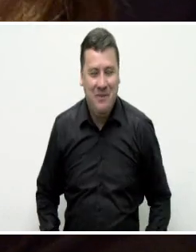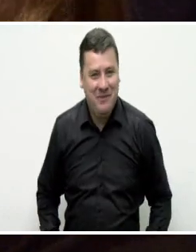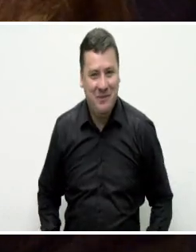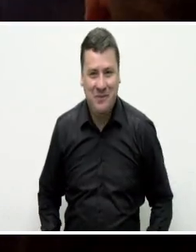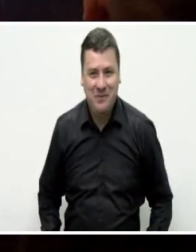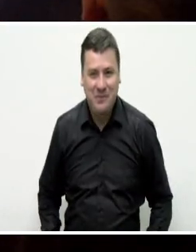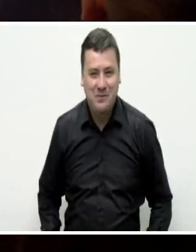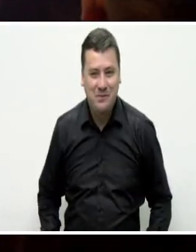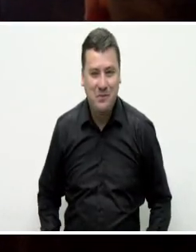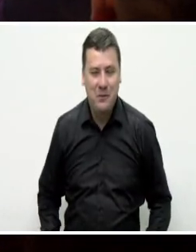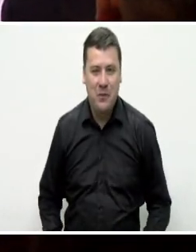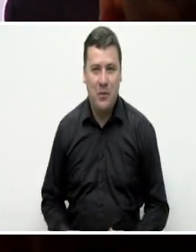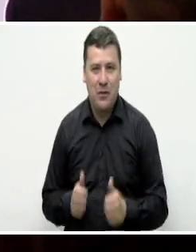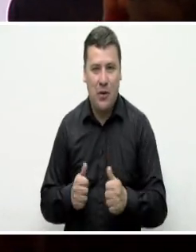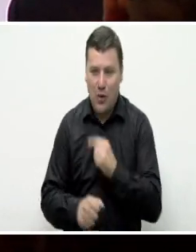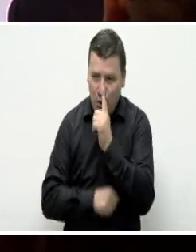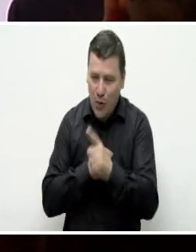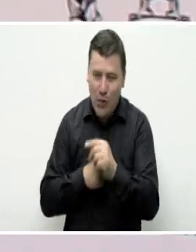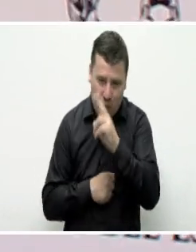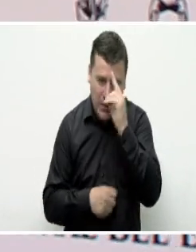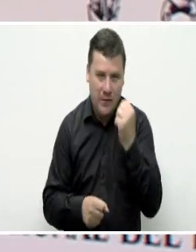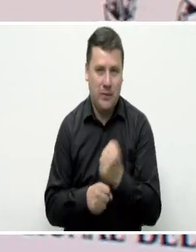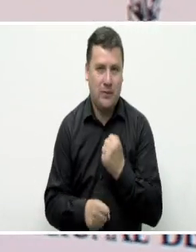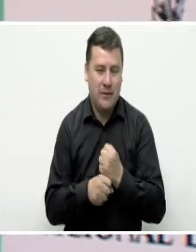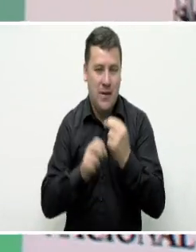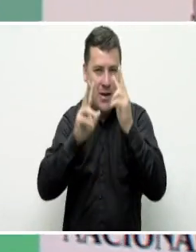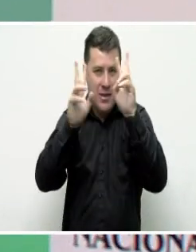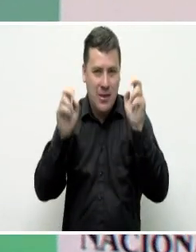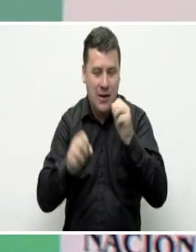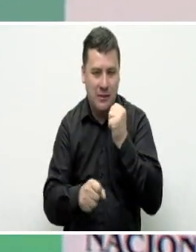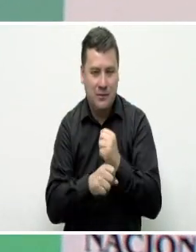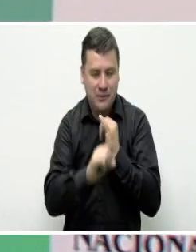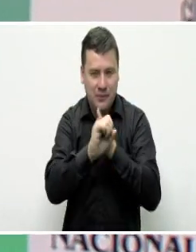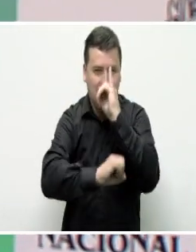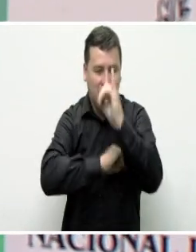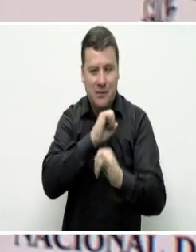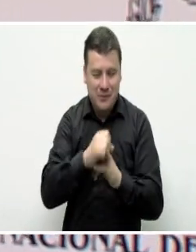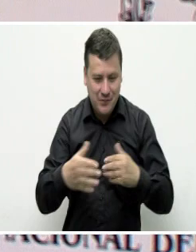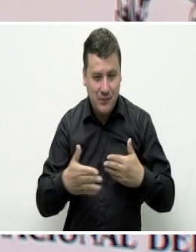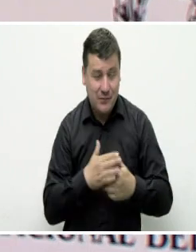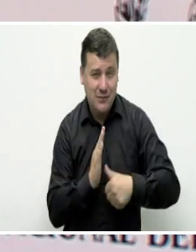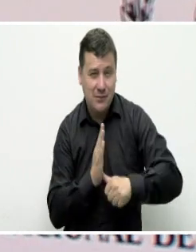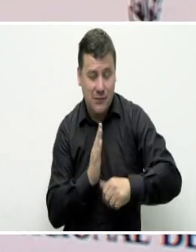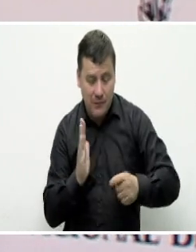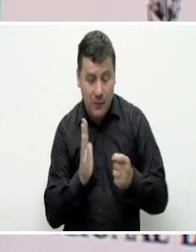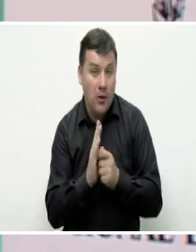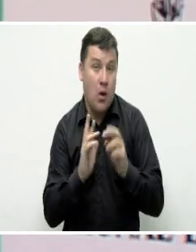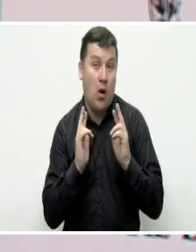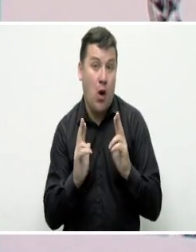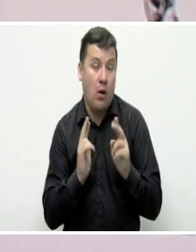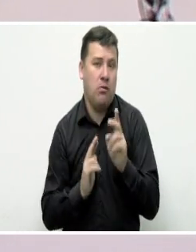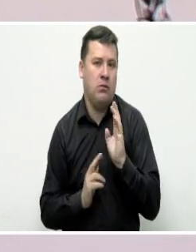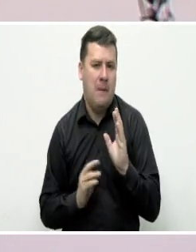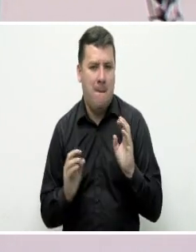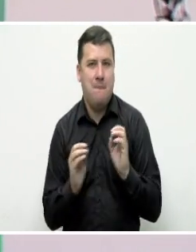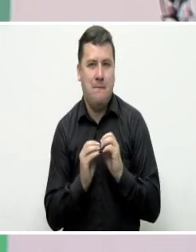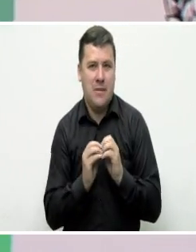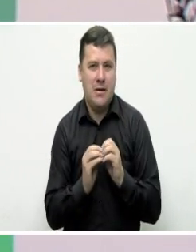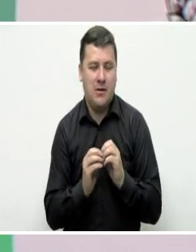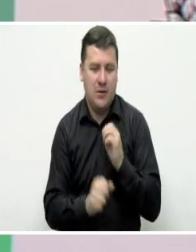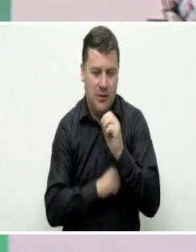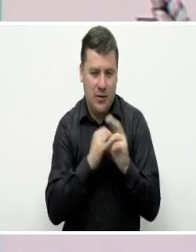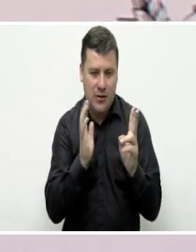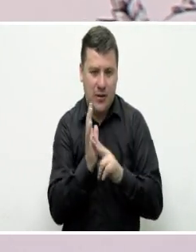2019. Un año muy intenso en temas de asuntos internacionales para la registraduría, y espero que sea mucho más durante